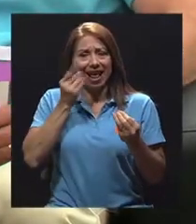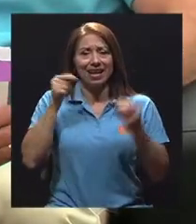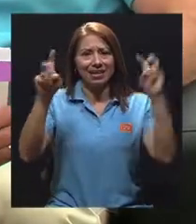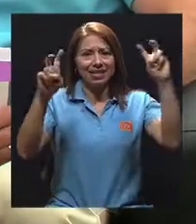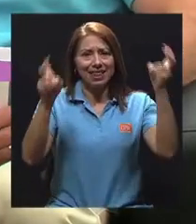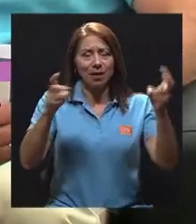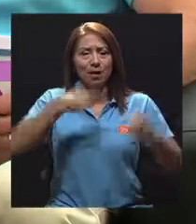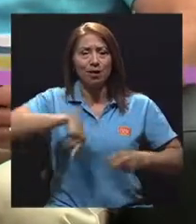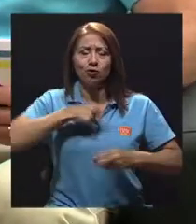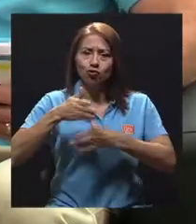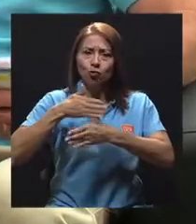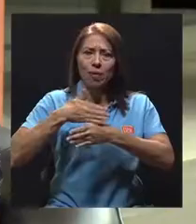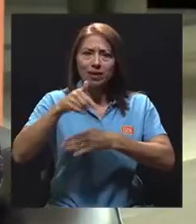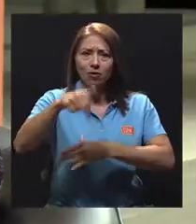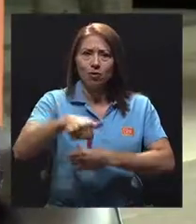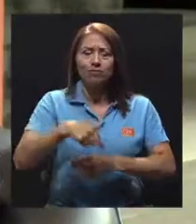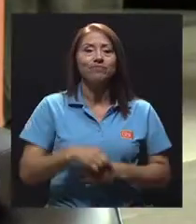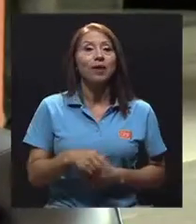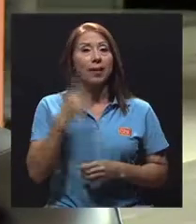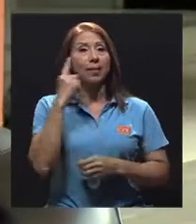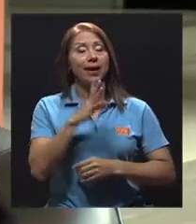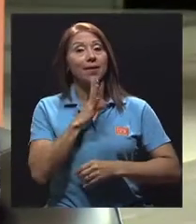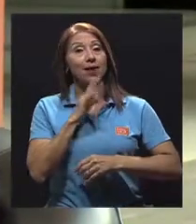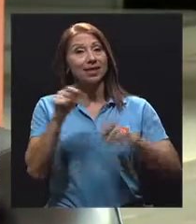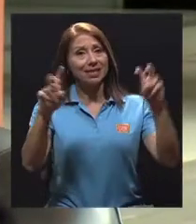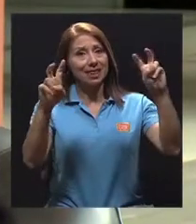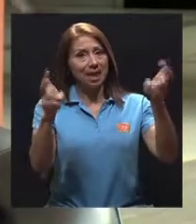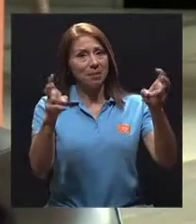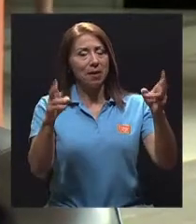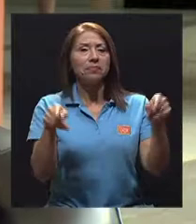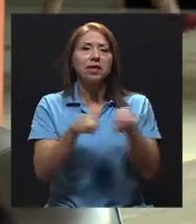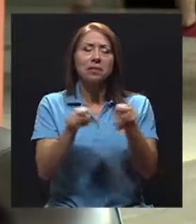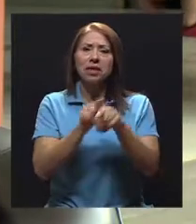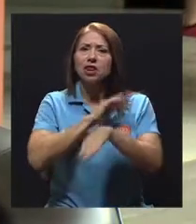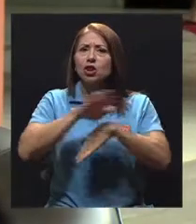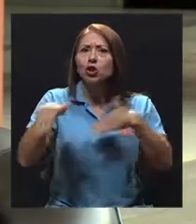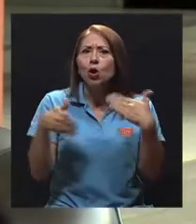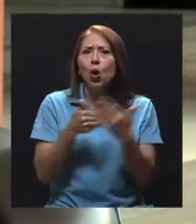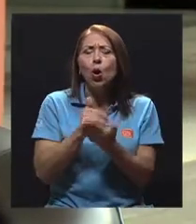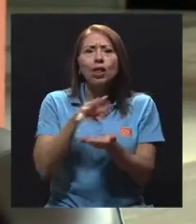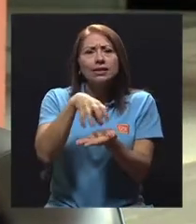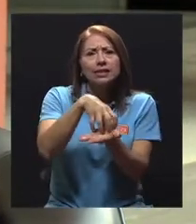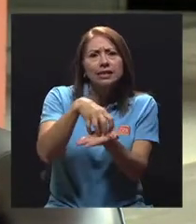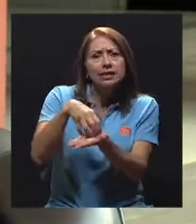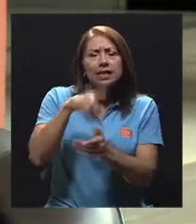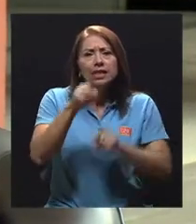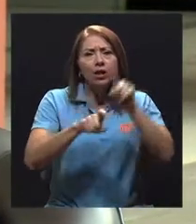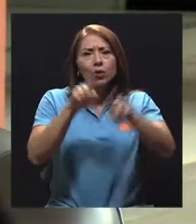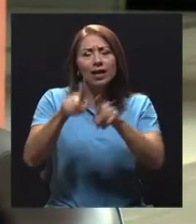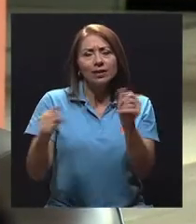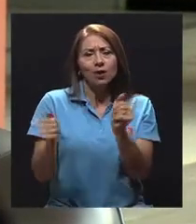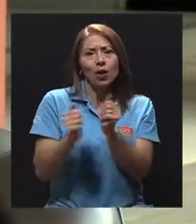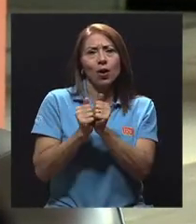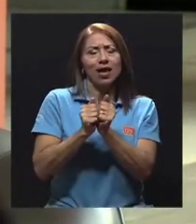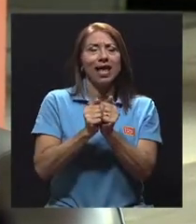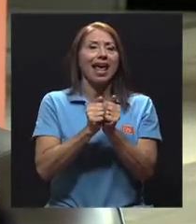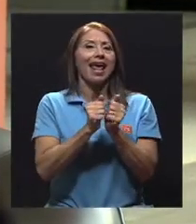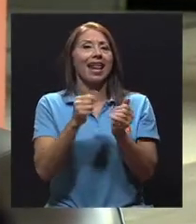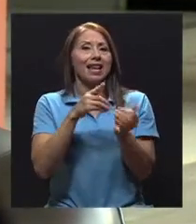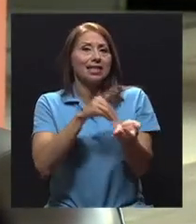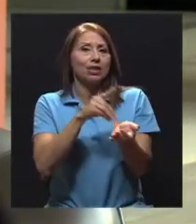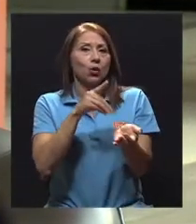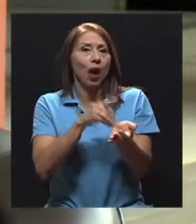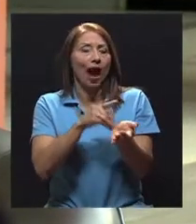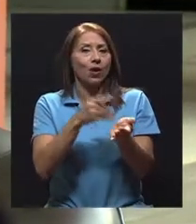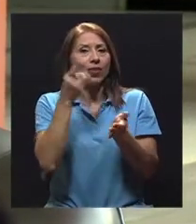vamos a compartir el día de hoy. Y para conversar acerca de este tema y por supuesto todas las interrogantes que tenemos el día de hoy, para ello nos acompaña el